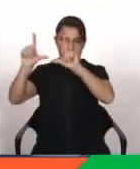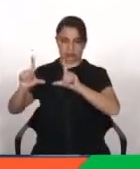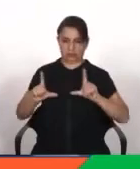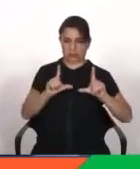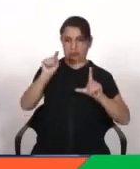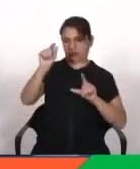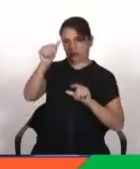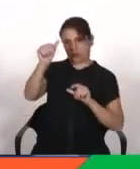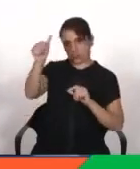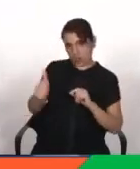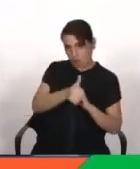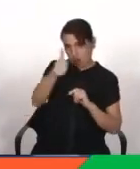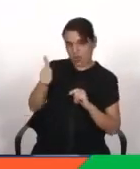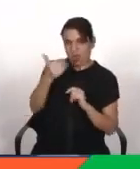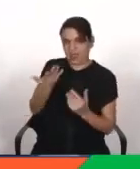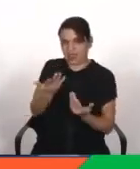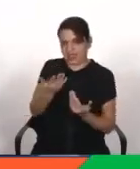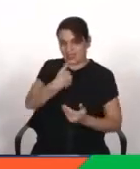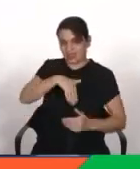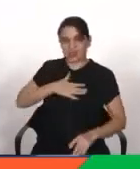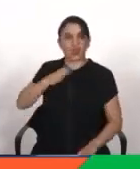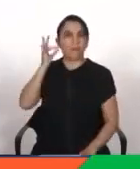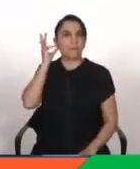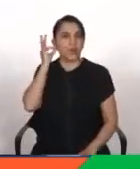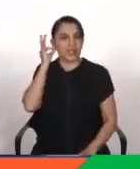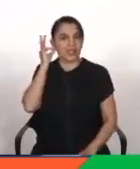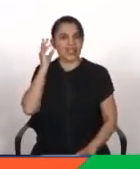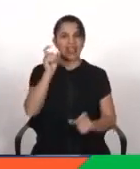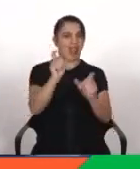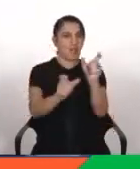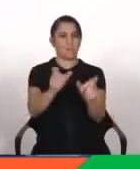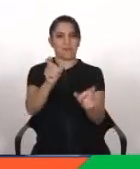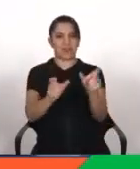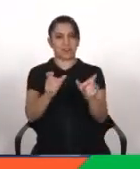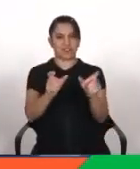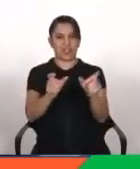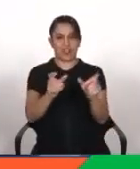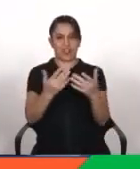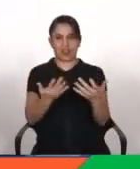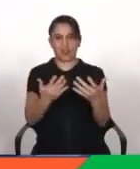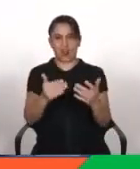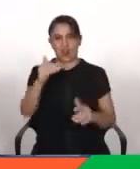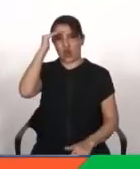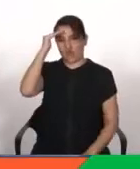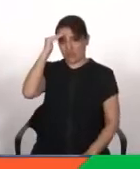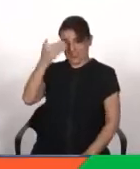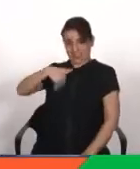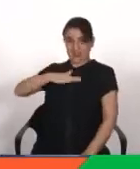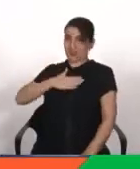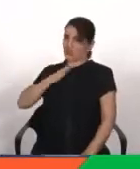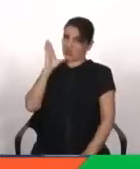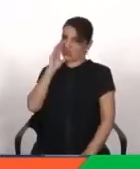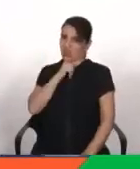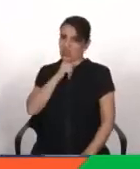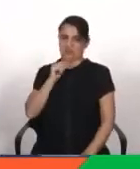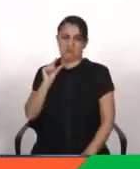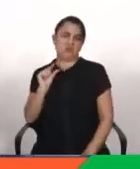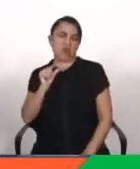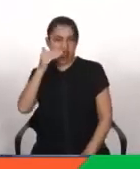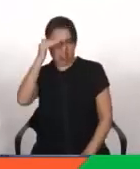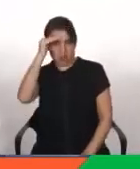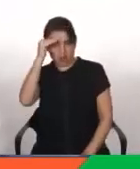ser mujeres, la gente nos cree un poquito menos, siendo que somos doctoras,